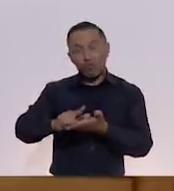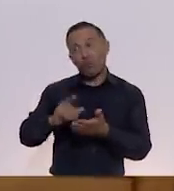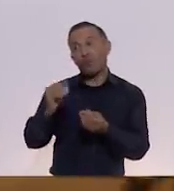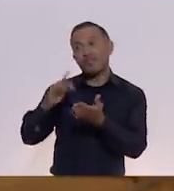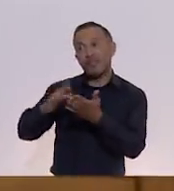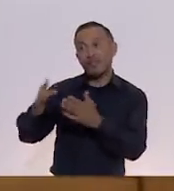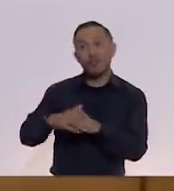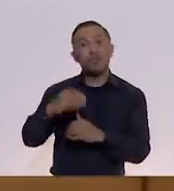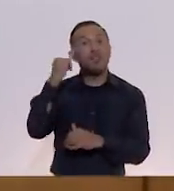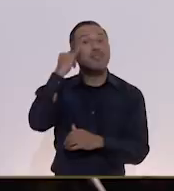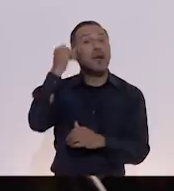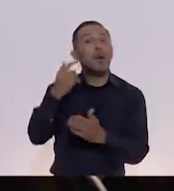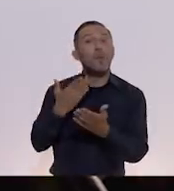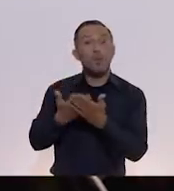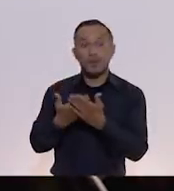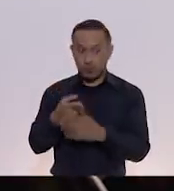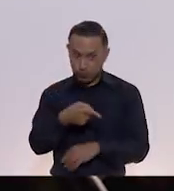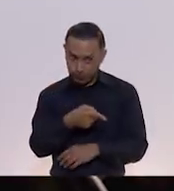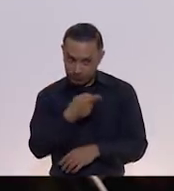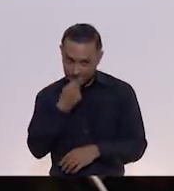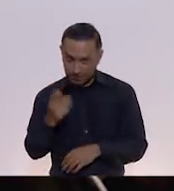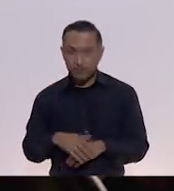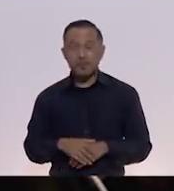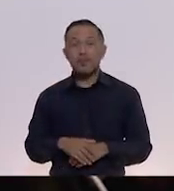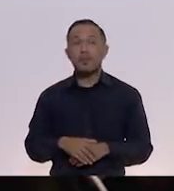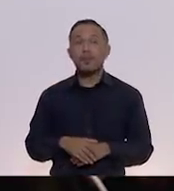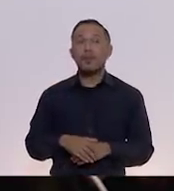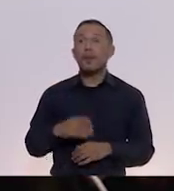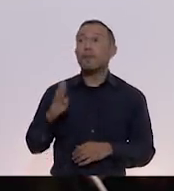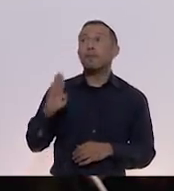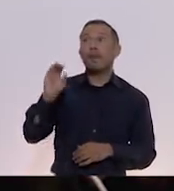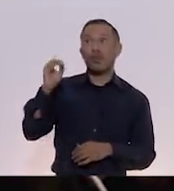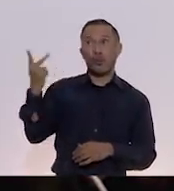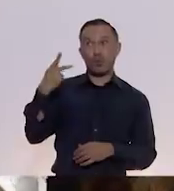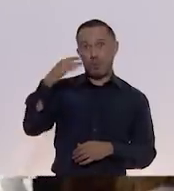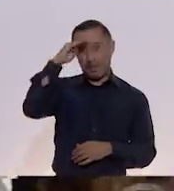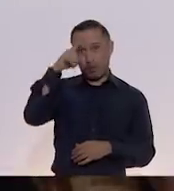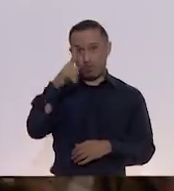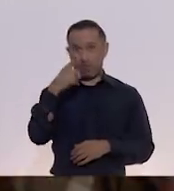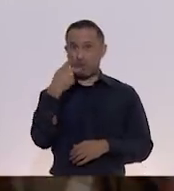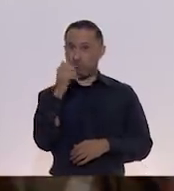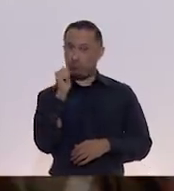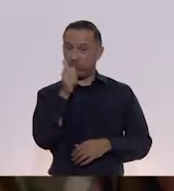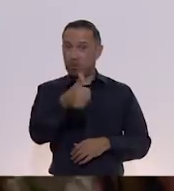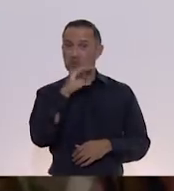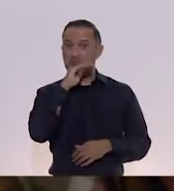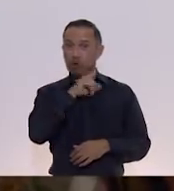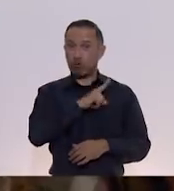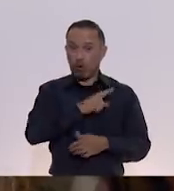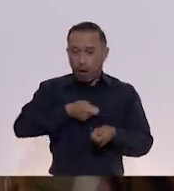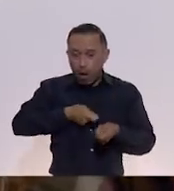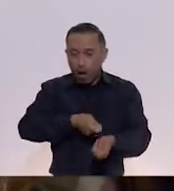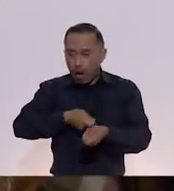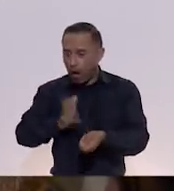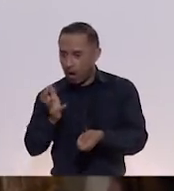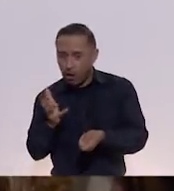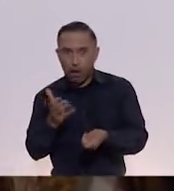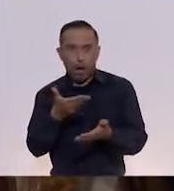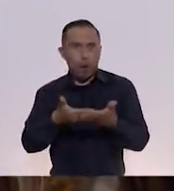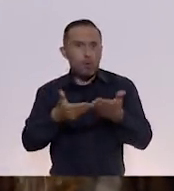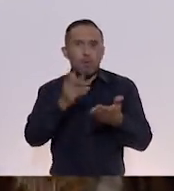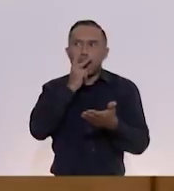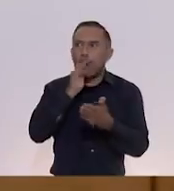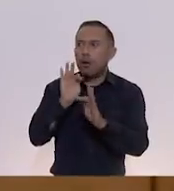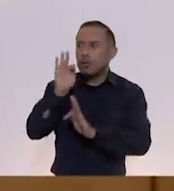propuesta. ¿Qué les dices tú? Pete y yo pensamos que ya no debes hacer el quehacer sola. Y menos ahora que tienes que estar atendiendo a mi papá mientras